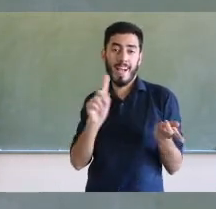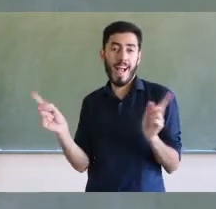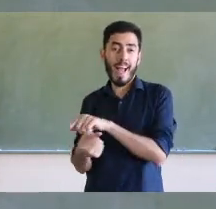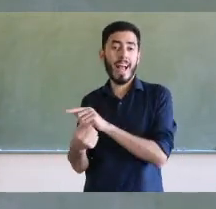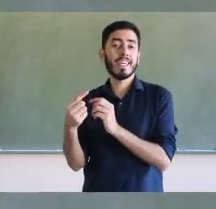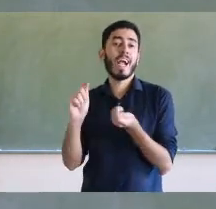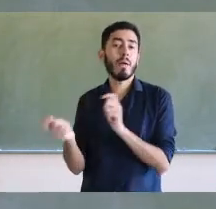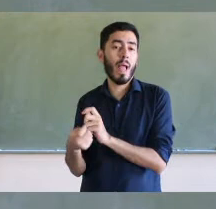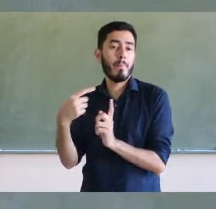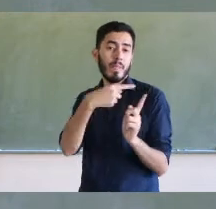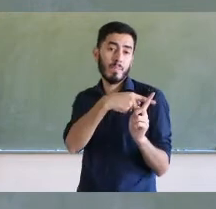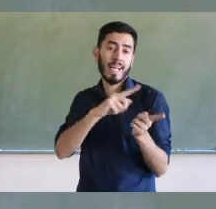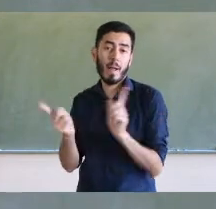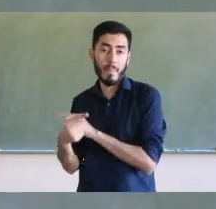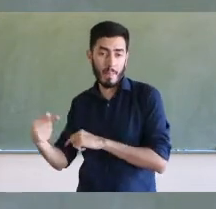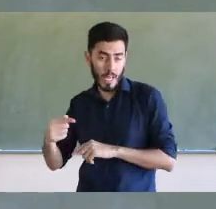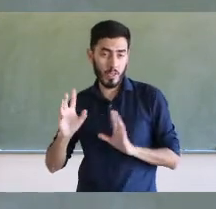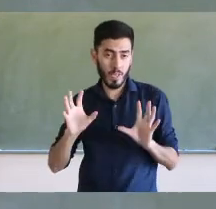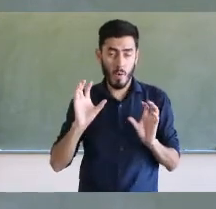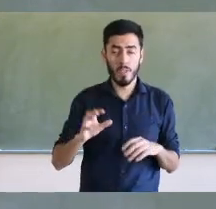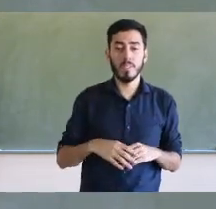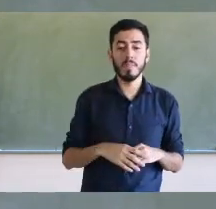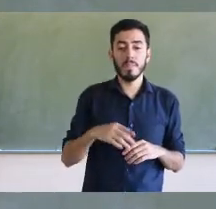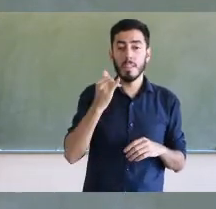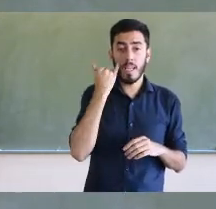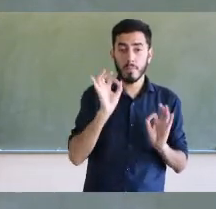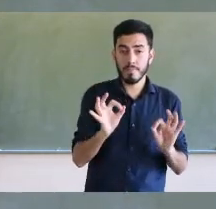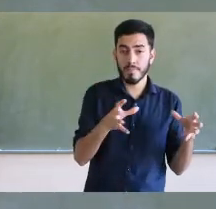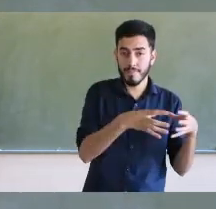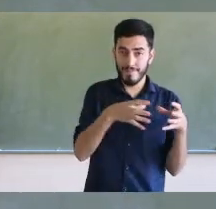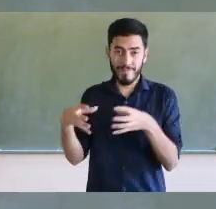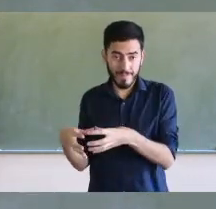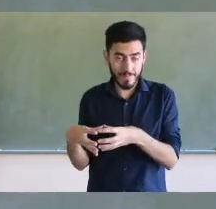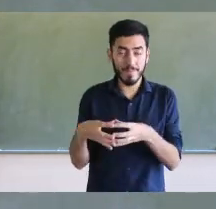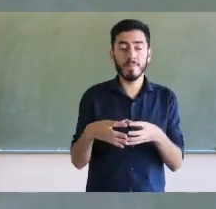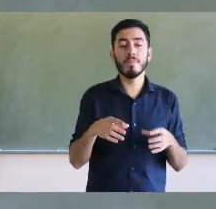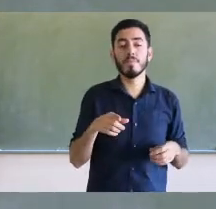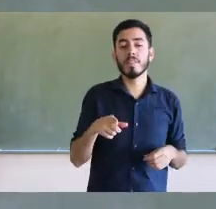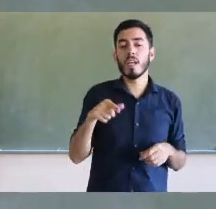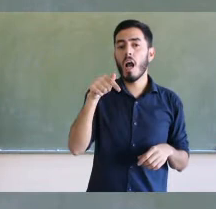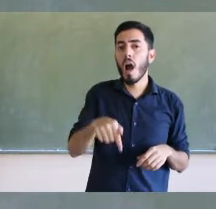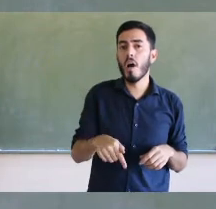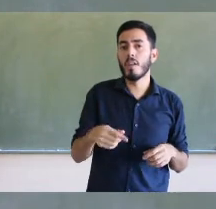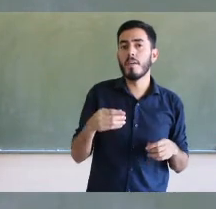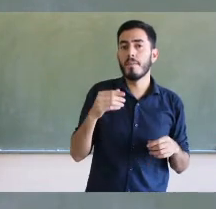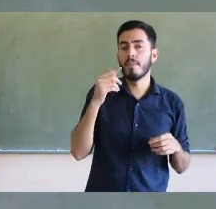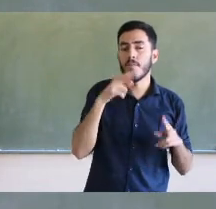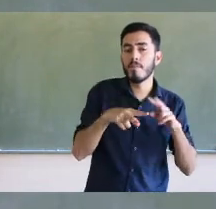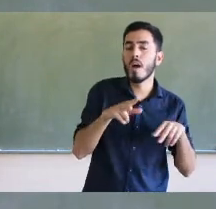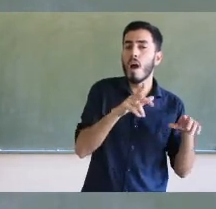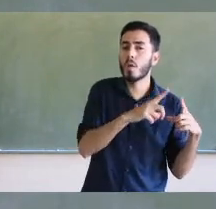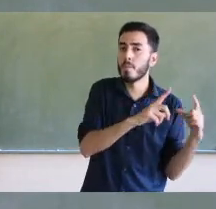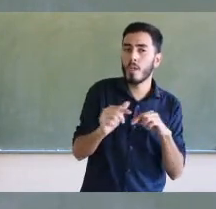uniforme. Una vez que tenemos ya agrupados los términos, buscamos fracciones equivalentes para poder resolver las